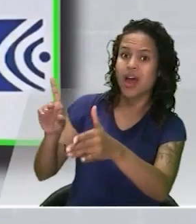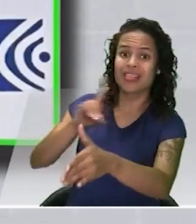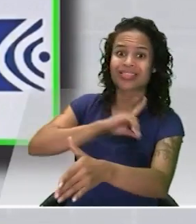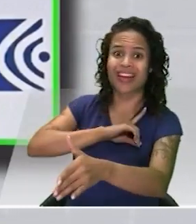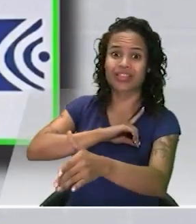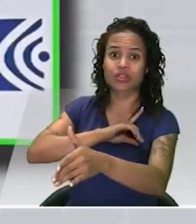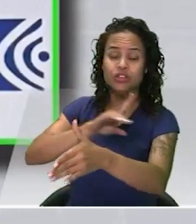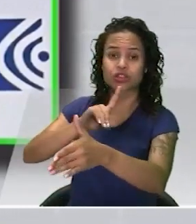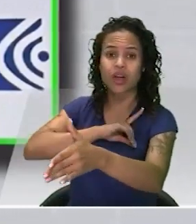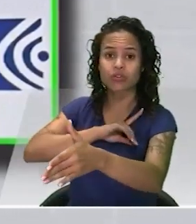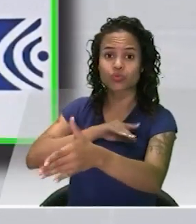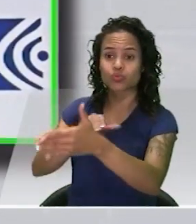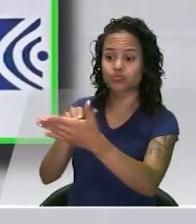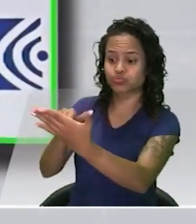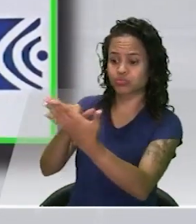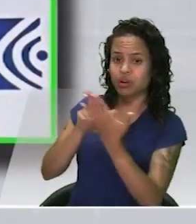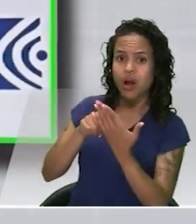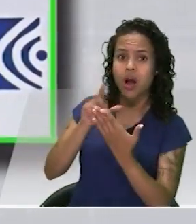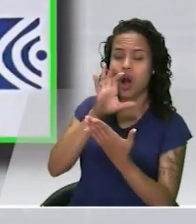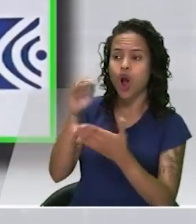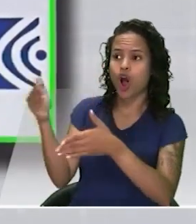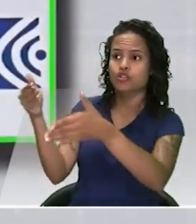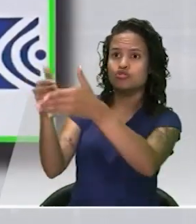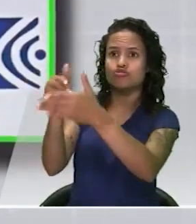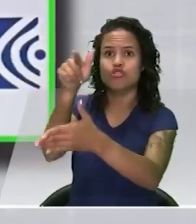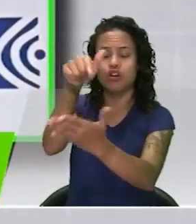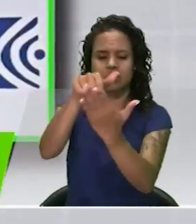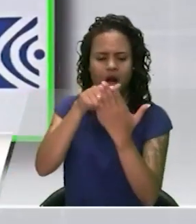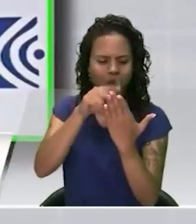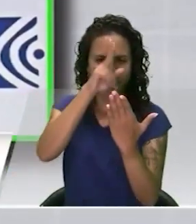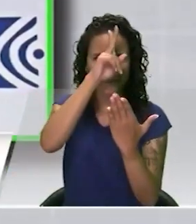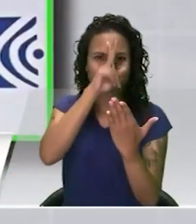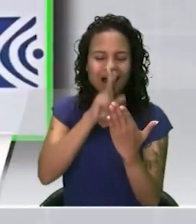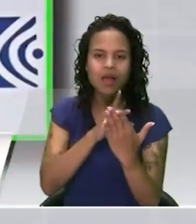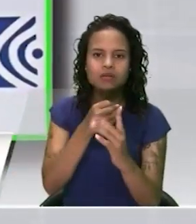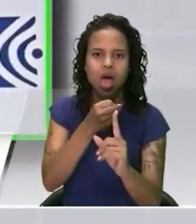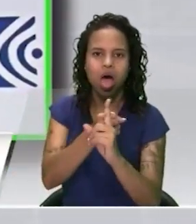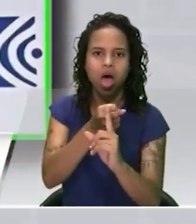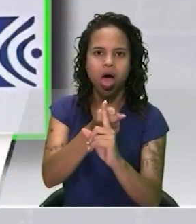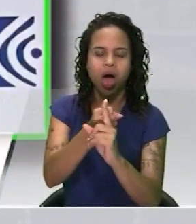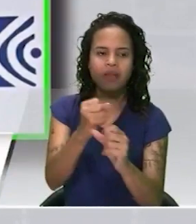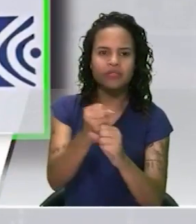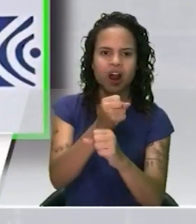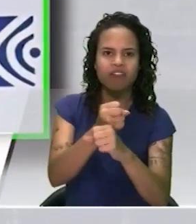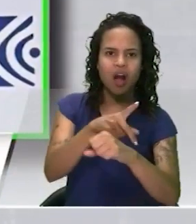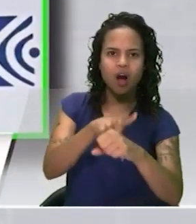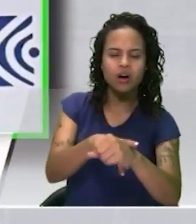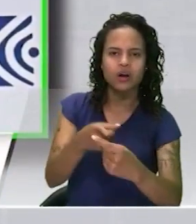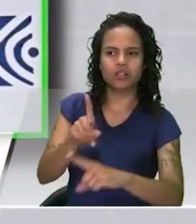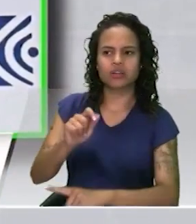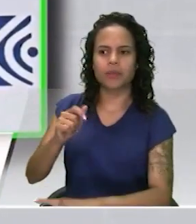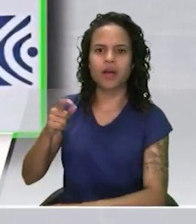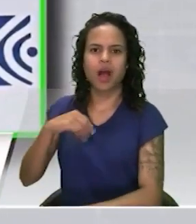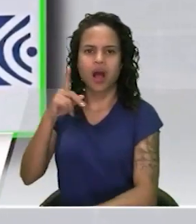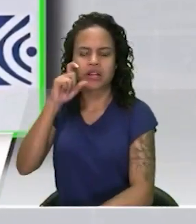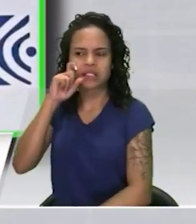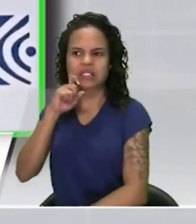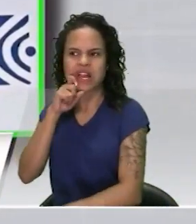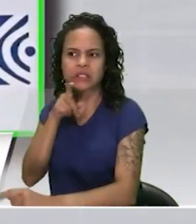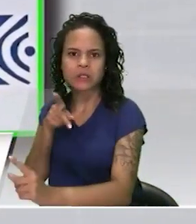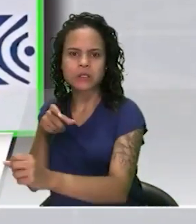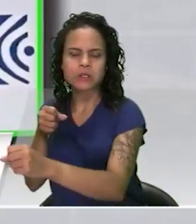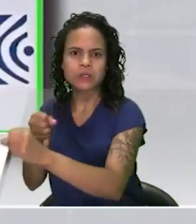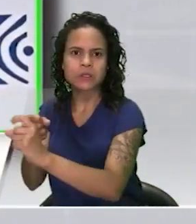Luis Francisco Cantes Céspedes, por presunto acoso laboral y sexual. El ente de control investigará al alto directivo luego de